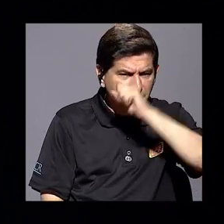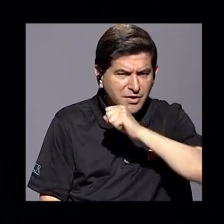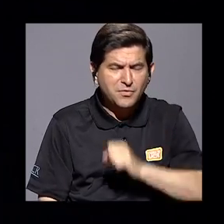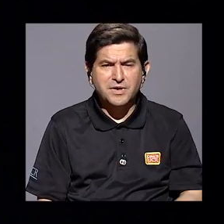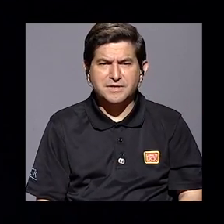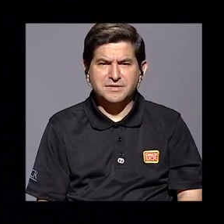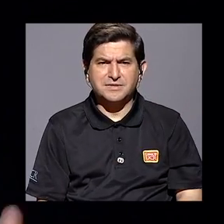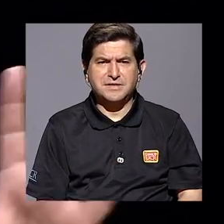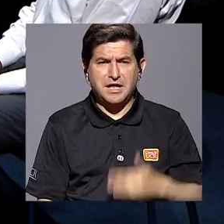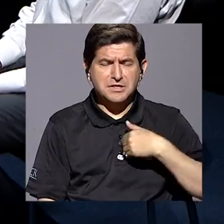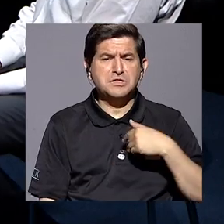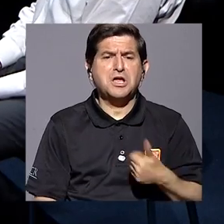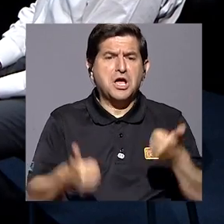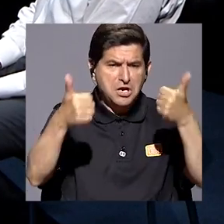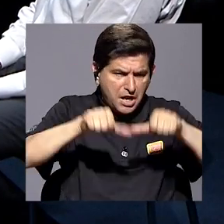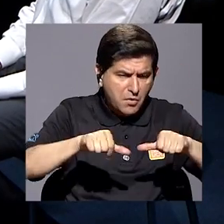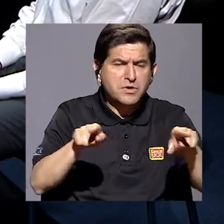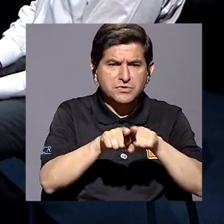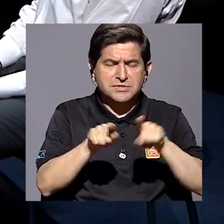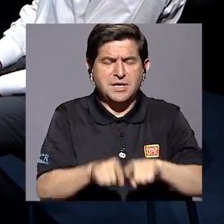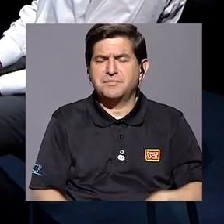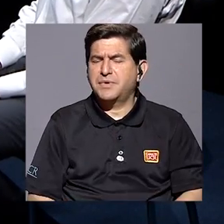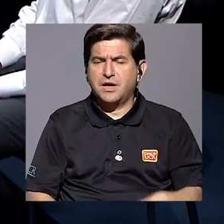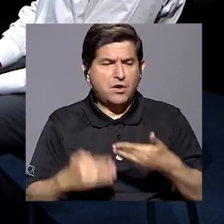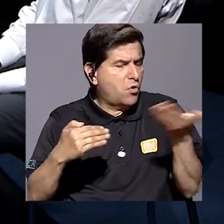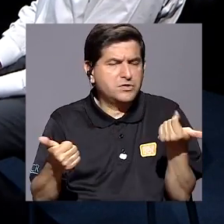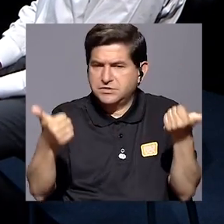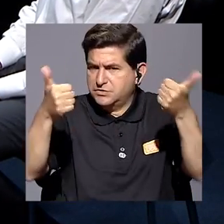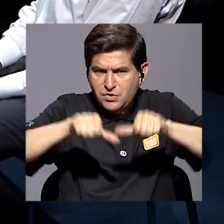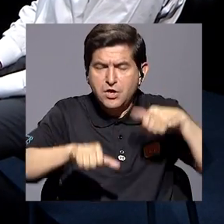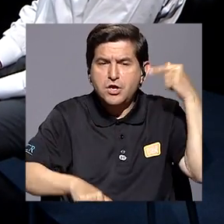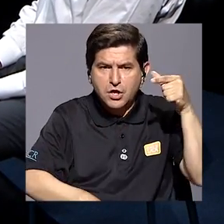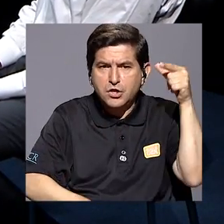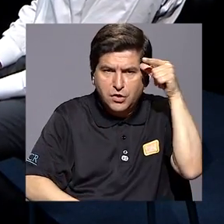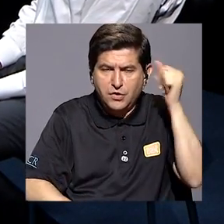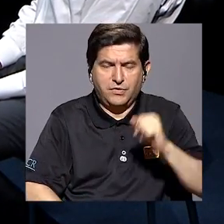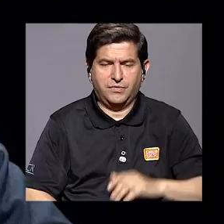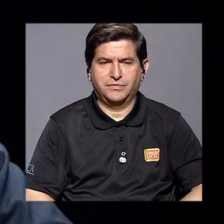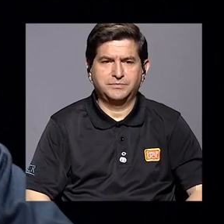no sé maria jose de que hay acuerdos y desacuerdos biológico